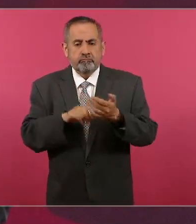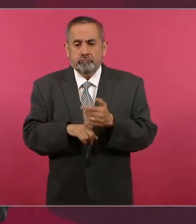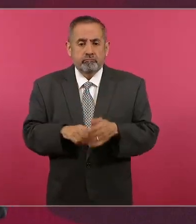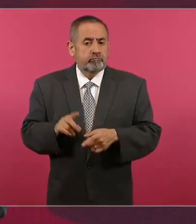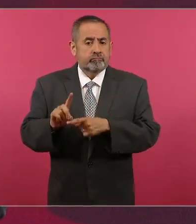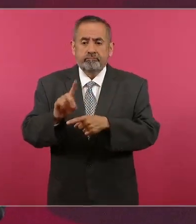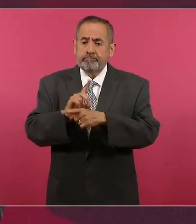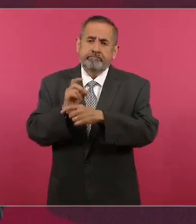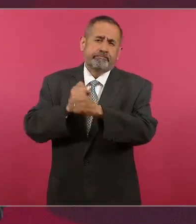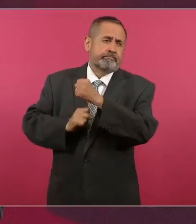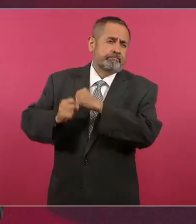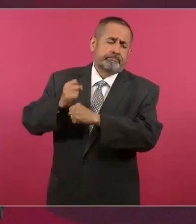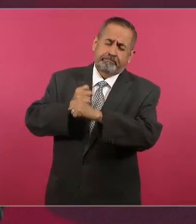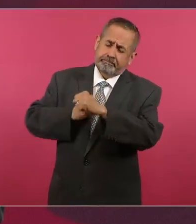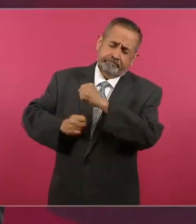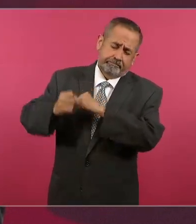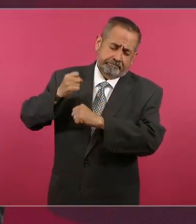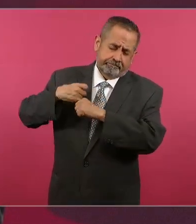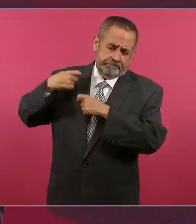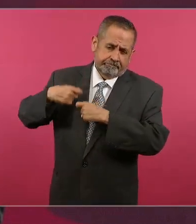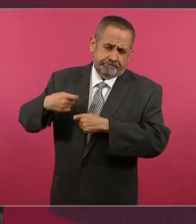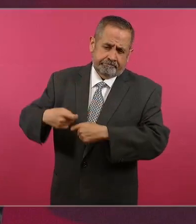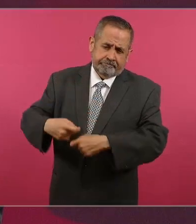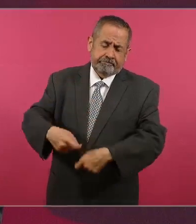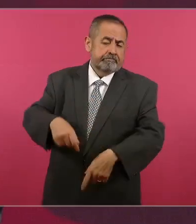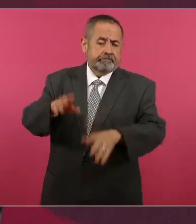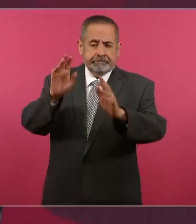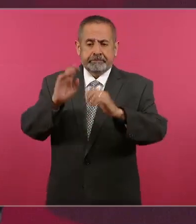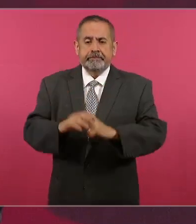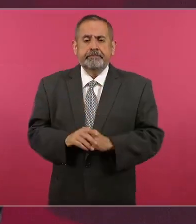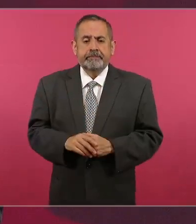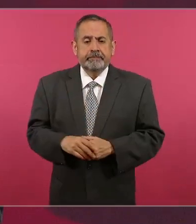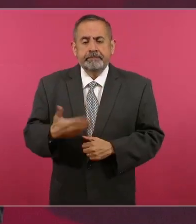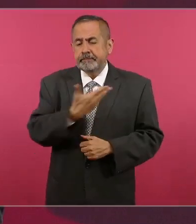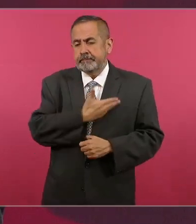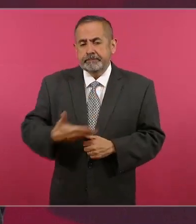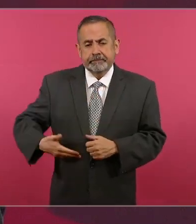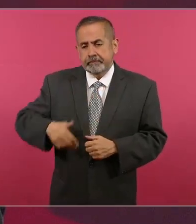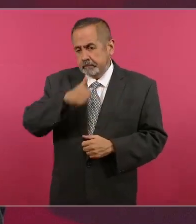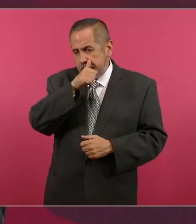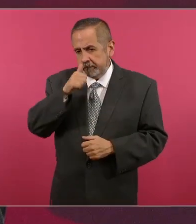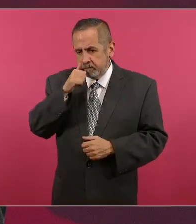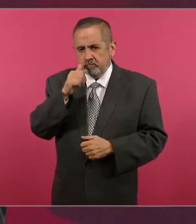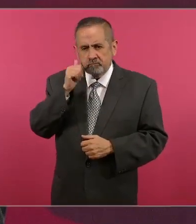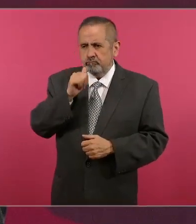lejos, bueno, desde el presidente Juárez,